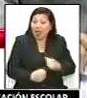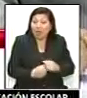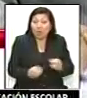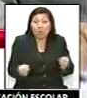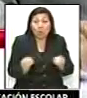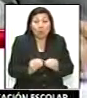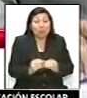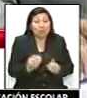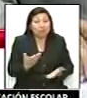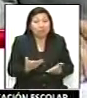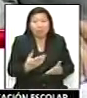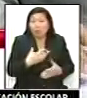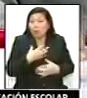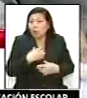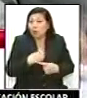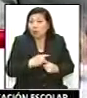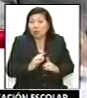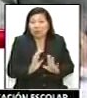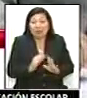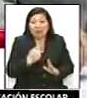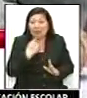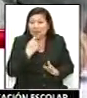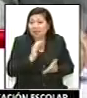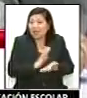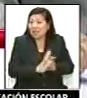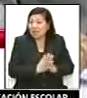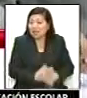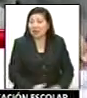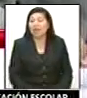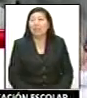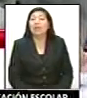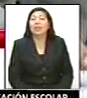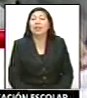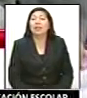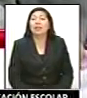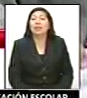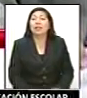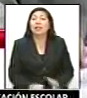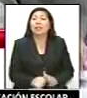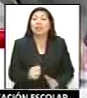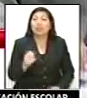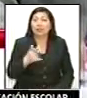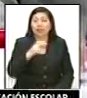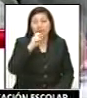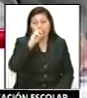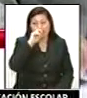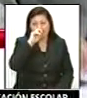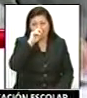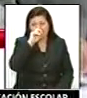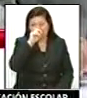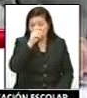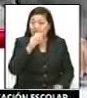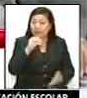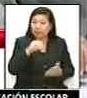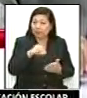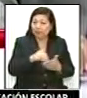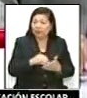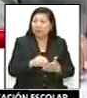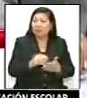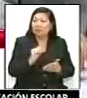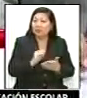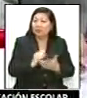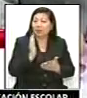Junta no le parece, no le gusta, no lo ratifica. Y en el inciso 3, aplicar la sanción